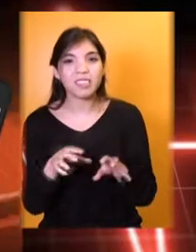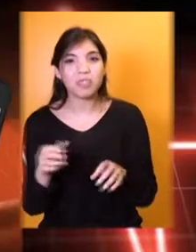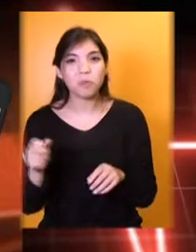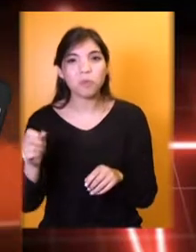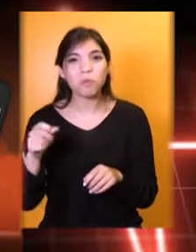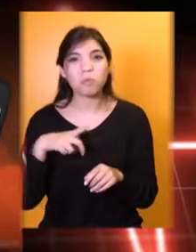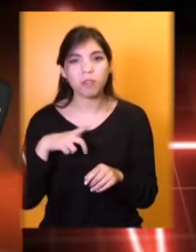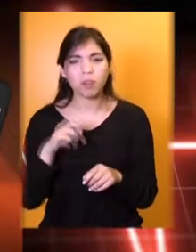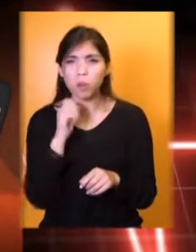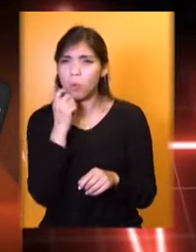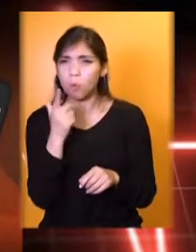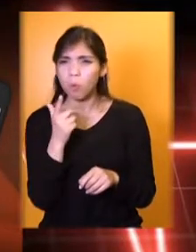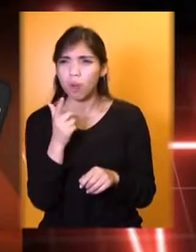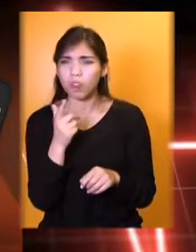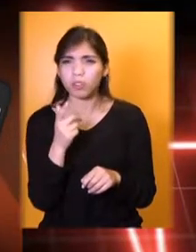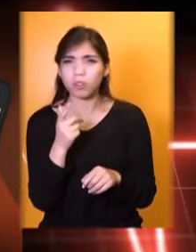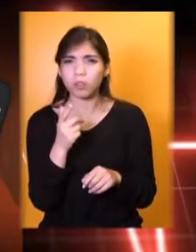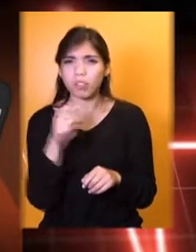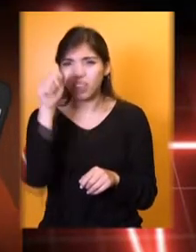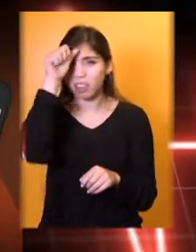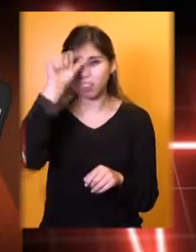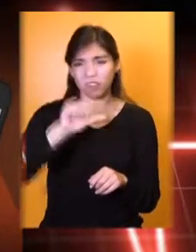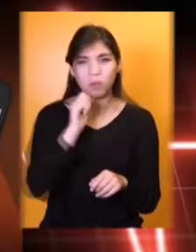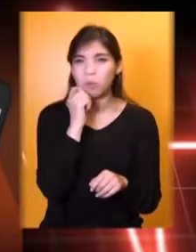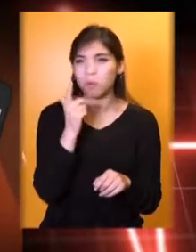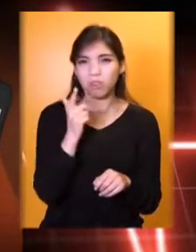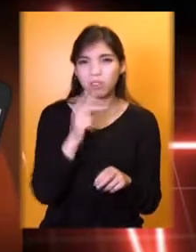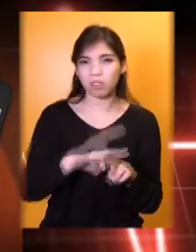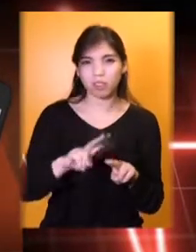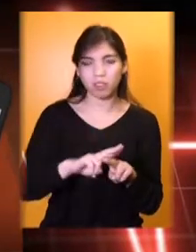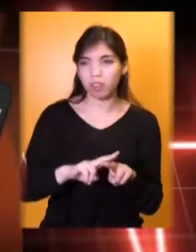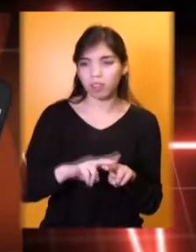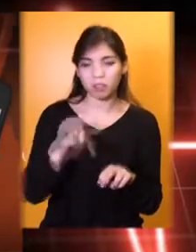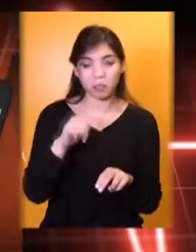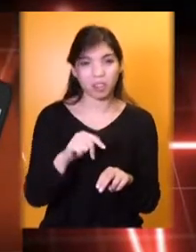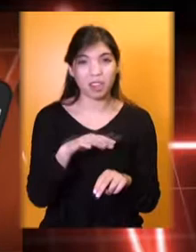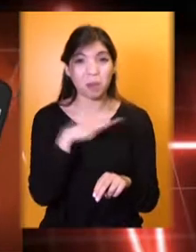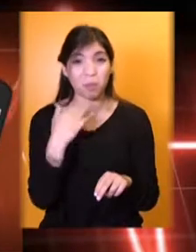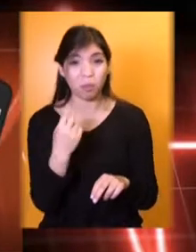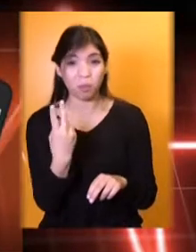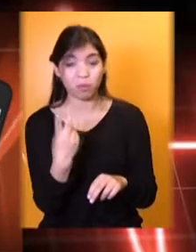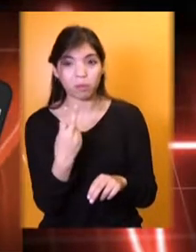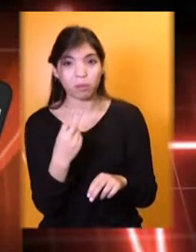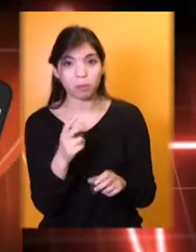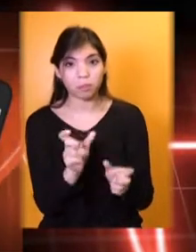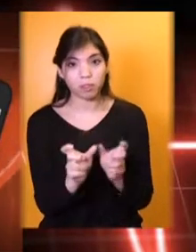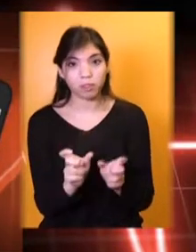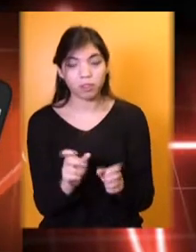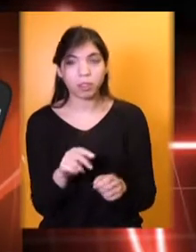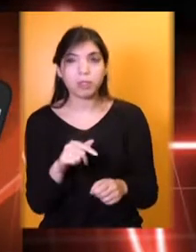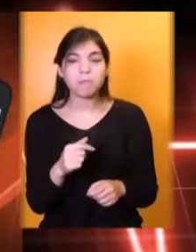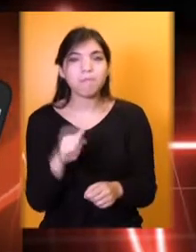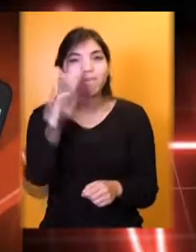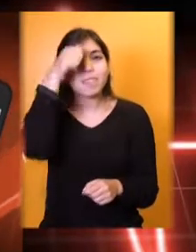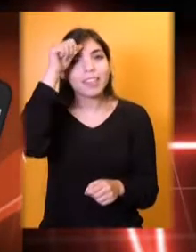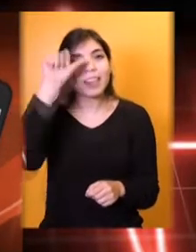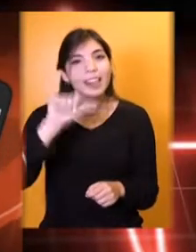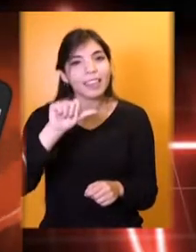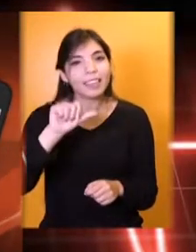cuales se formalizó están suficientemente fundados. ¿Cuáles son las penas, fiscal, ante dos delitos de femicidio, un homicidio frustrado?